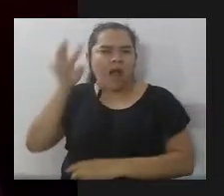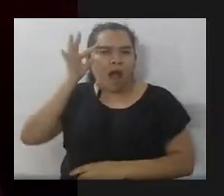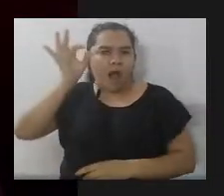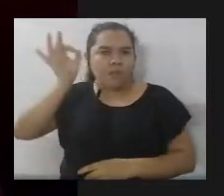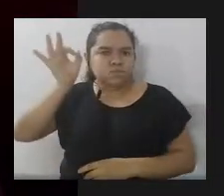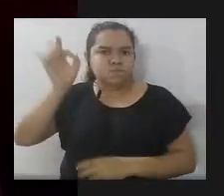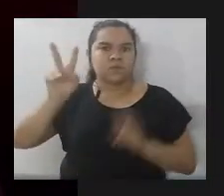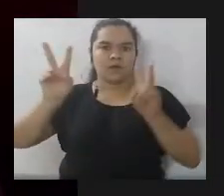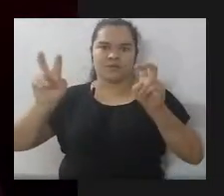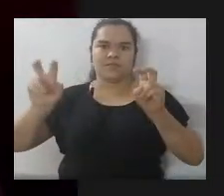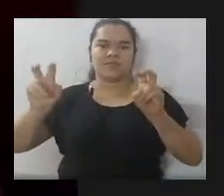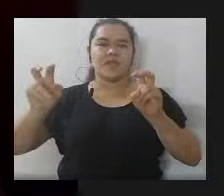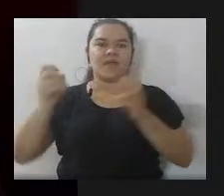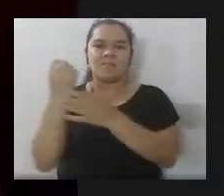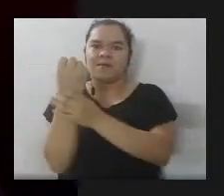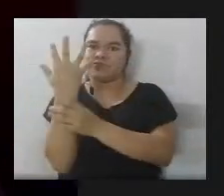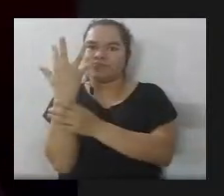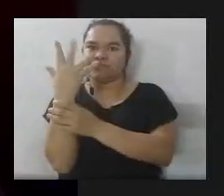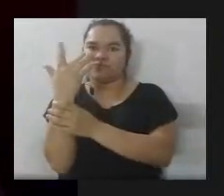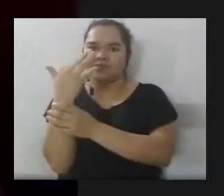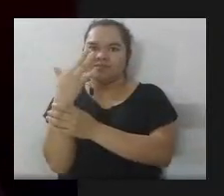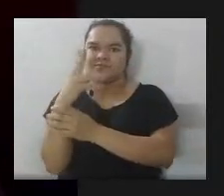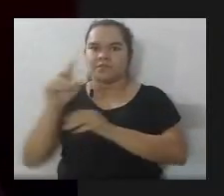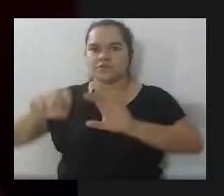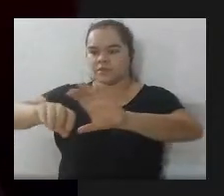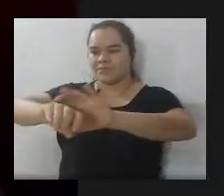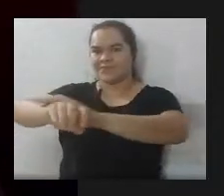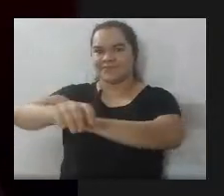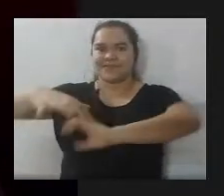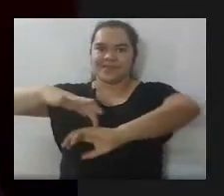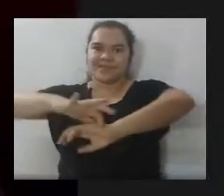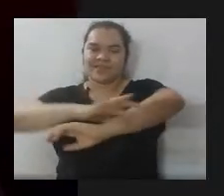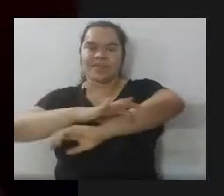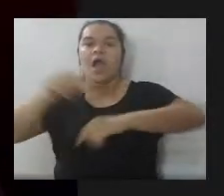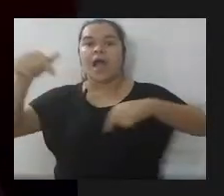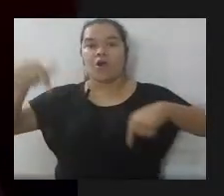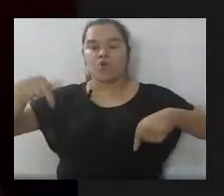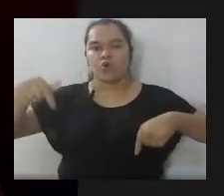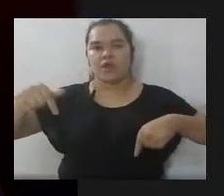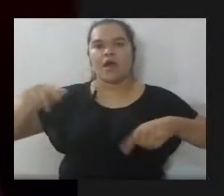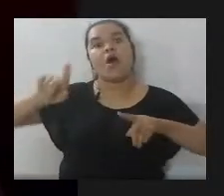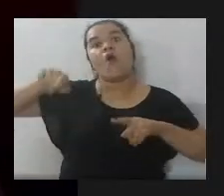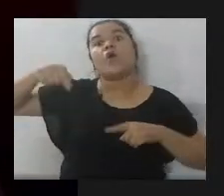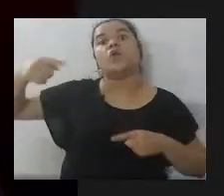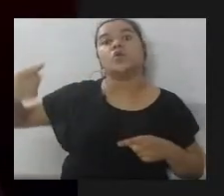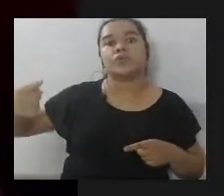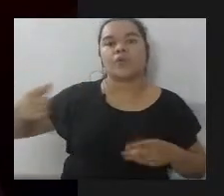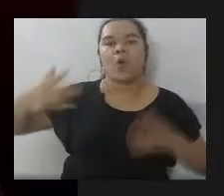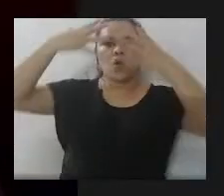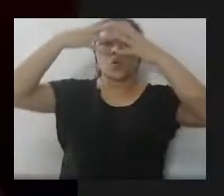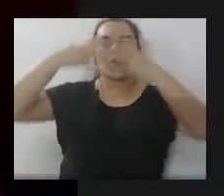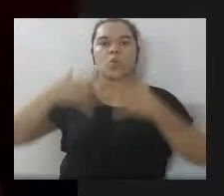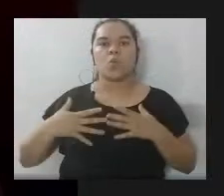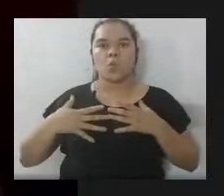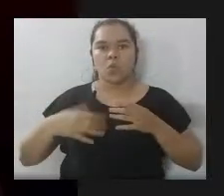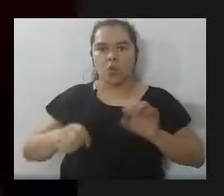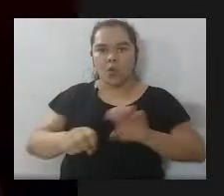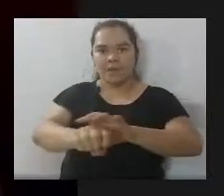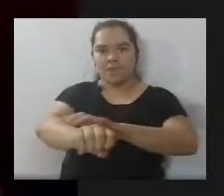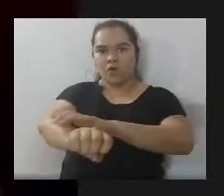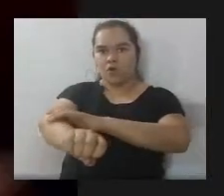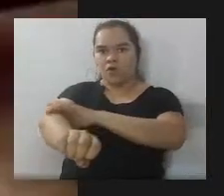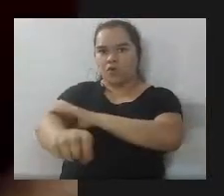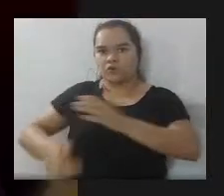de electrónica de potencia y de teoría de control, está armando un exoesqueleto que es para